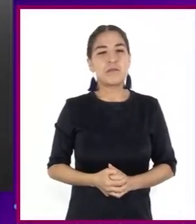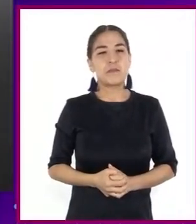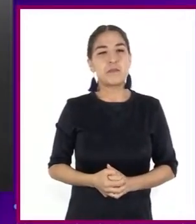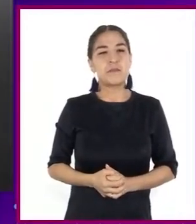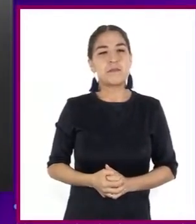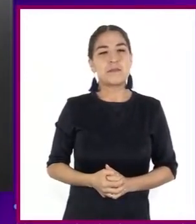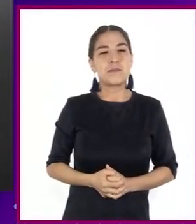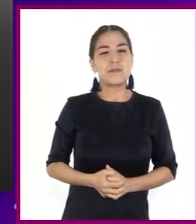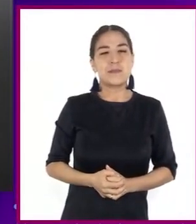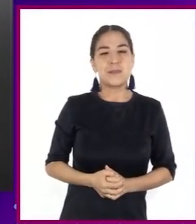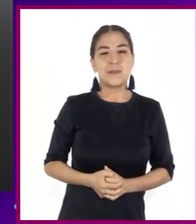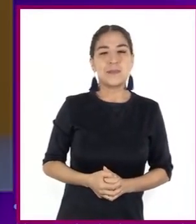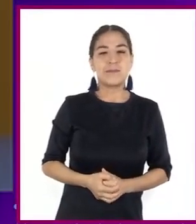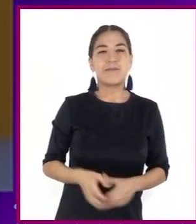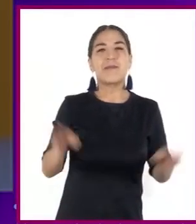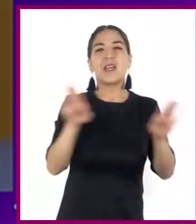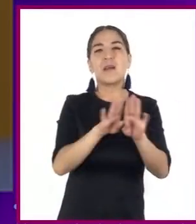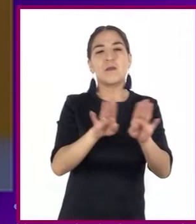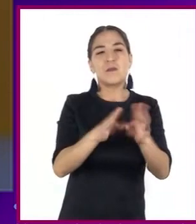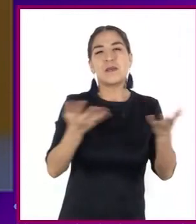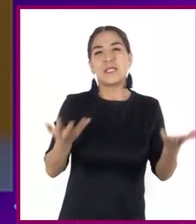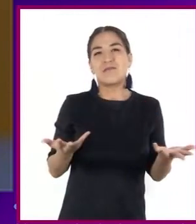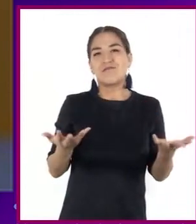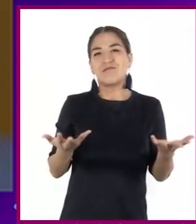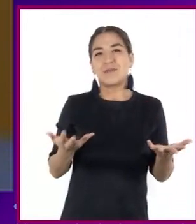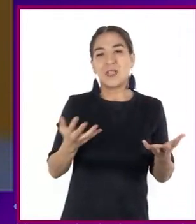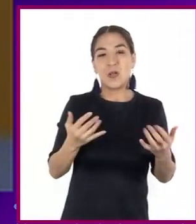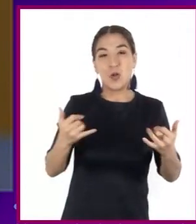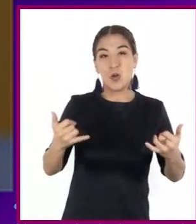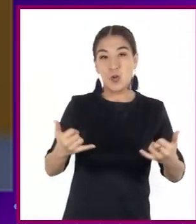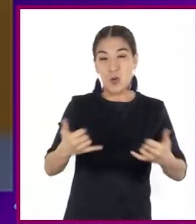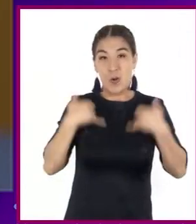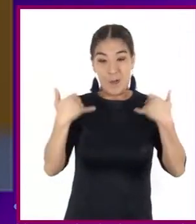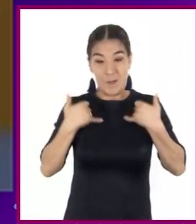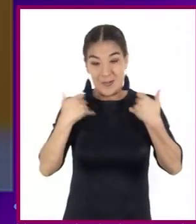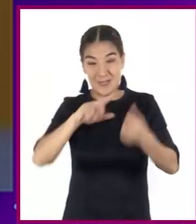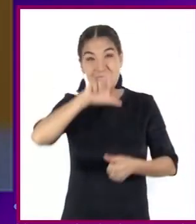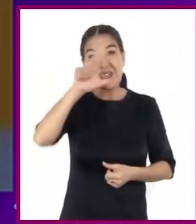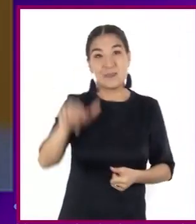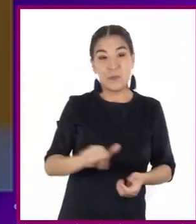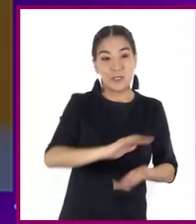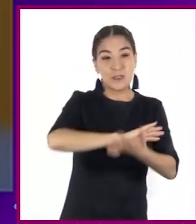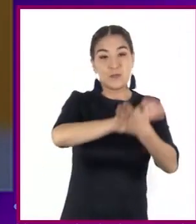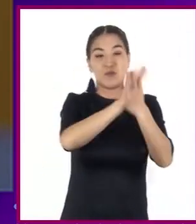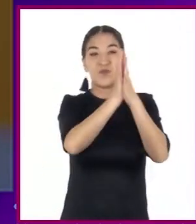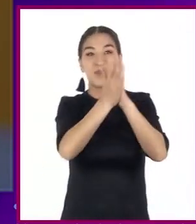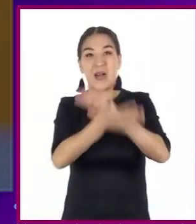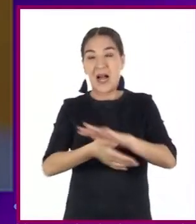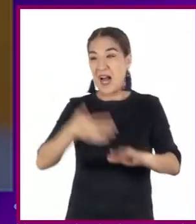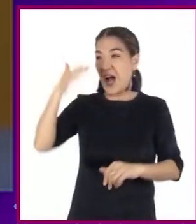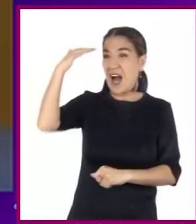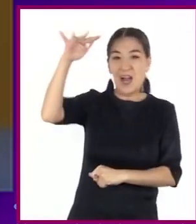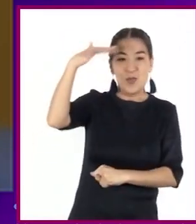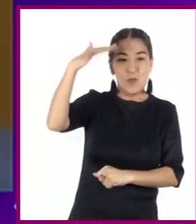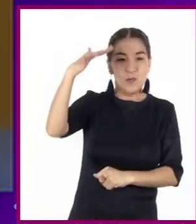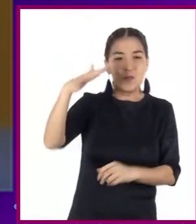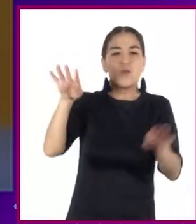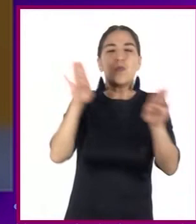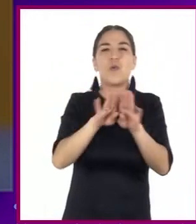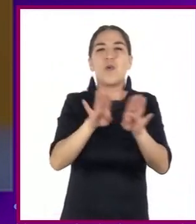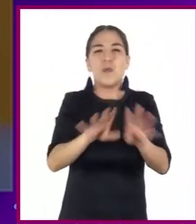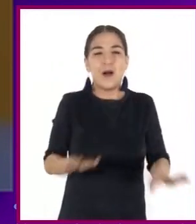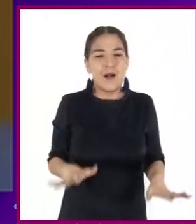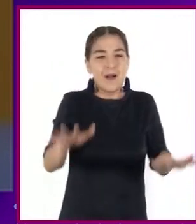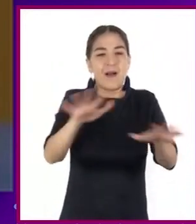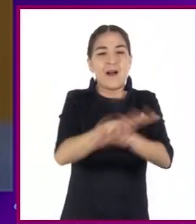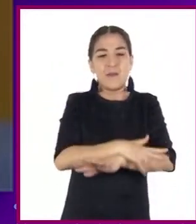convertirse en adulto es un proceso diverso y que lo bueno y lo malo, aunque la sociedad lo determina,